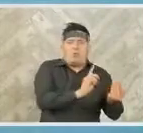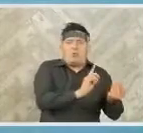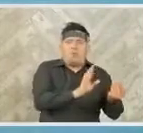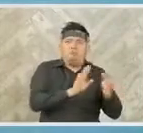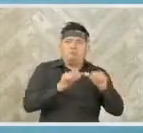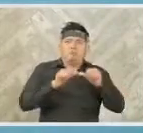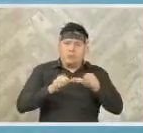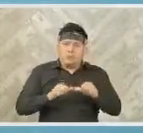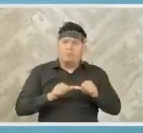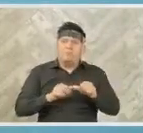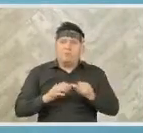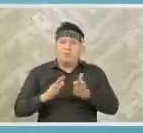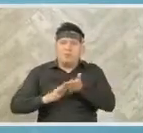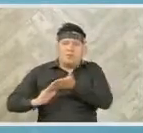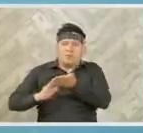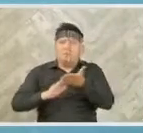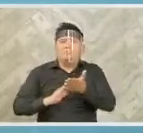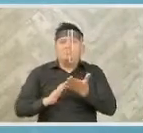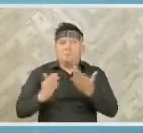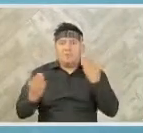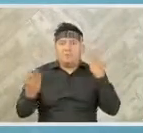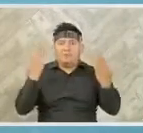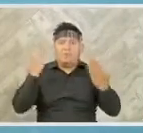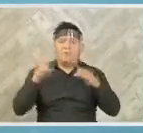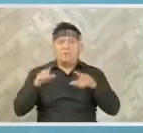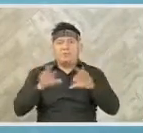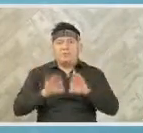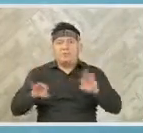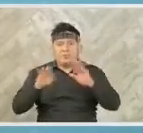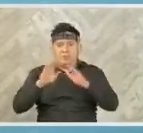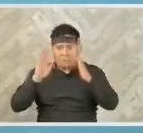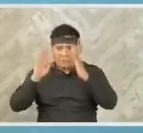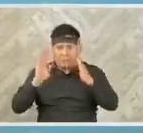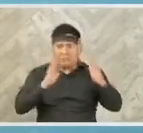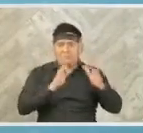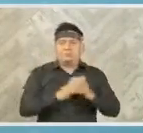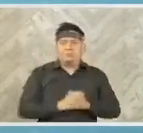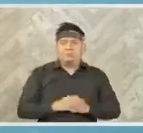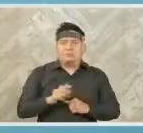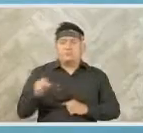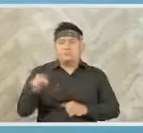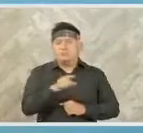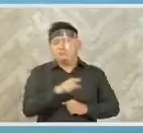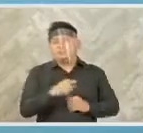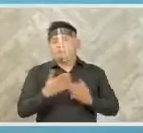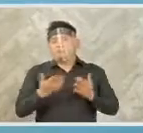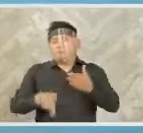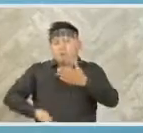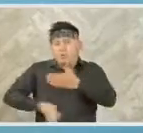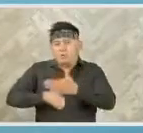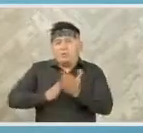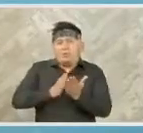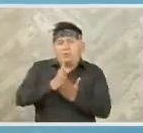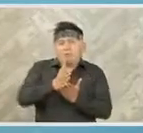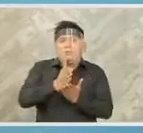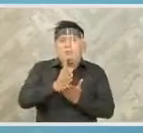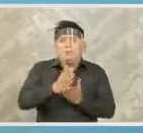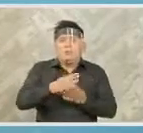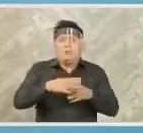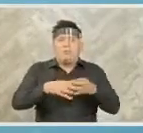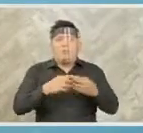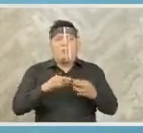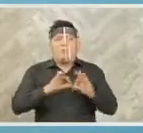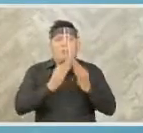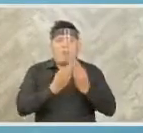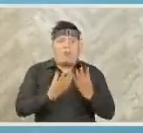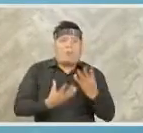repetición que en la zona rural son muy importantes de generar, porque si no ellos van a seguir en esta continua revictimización